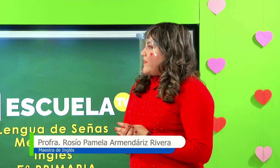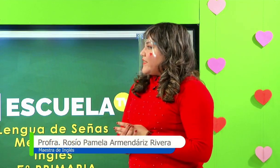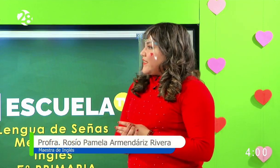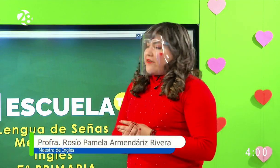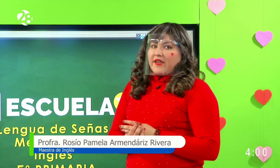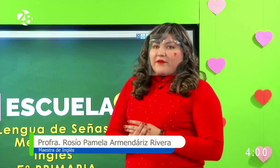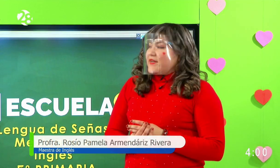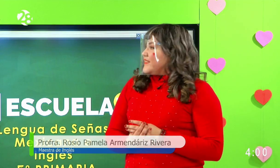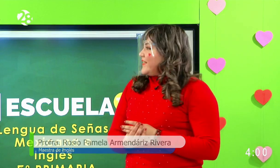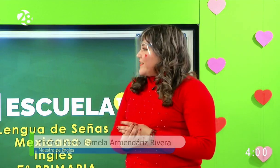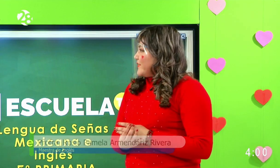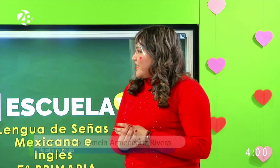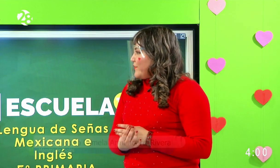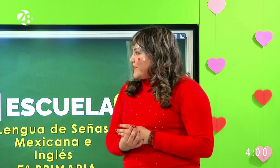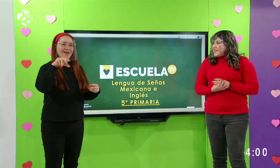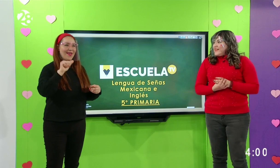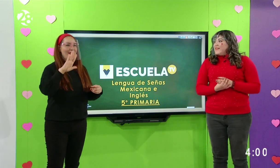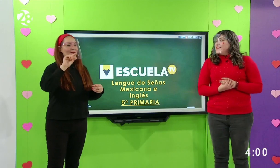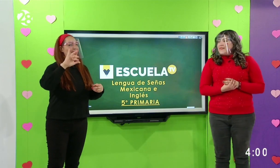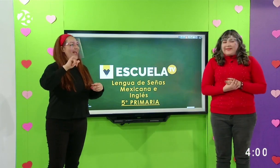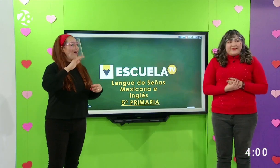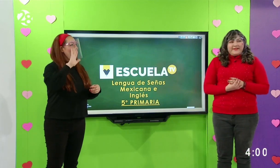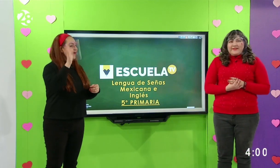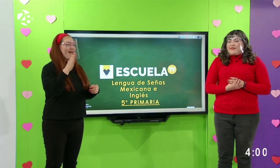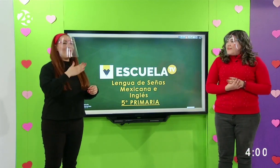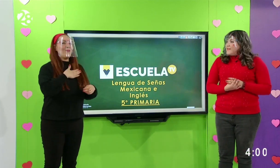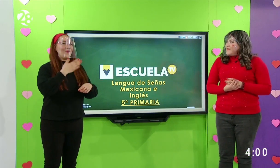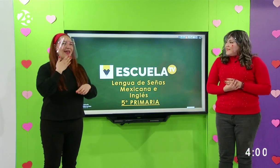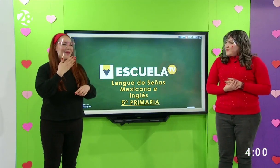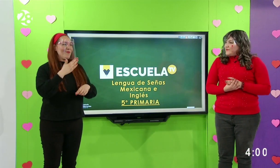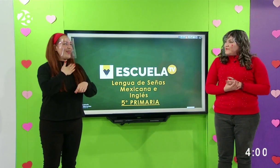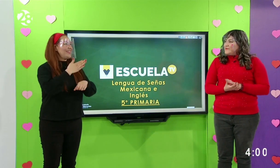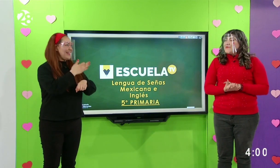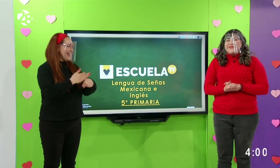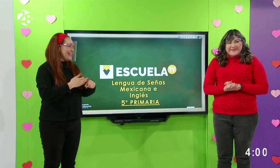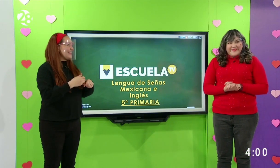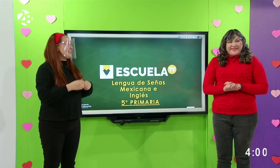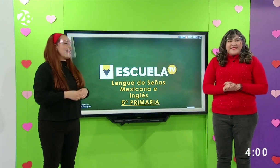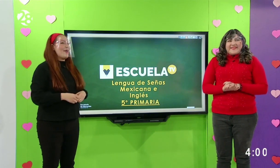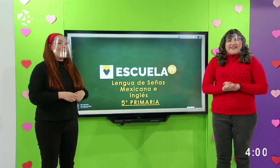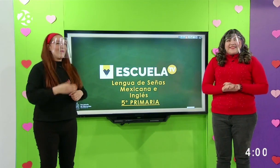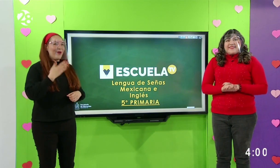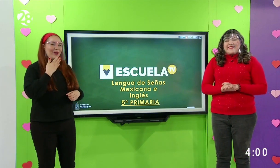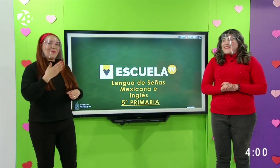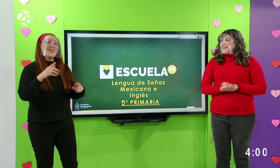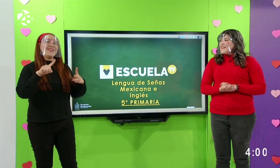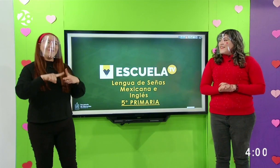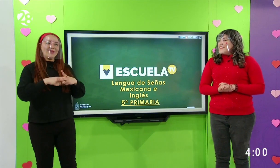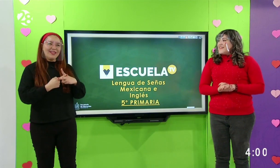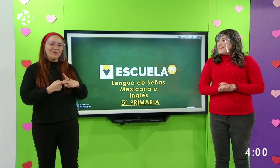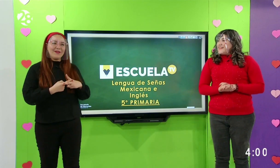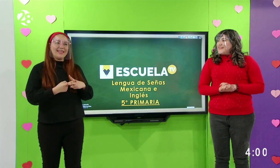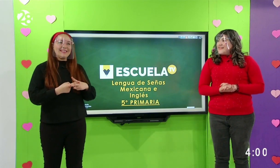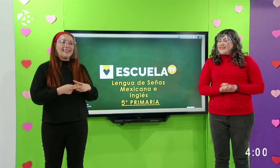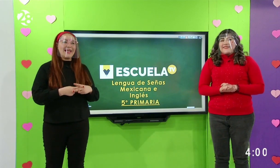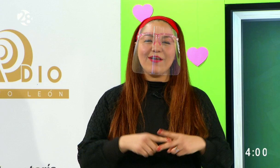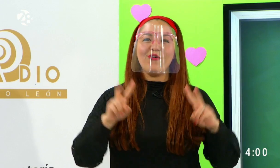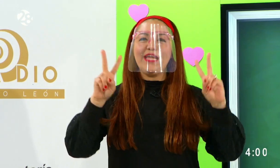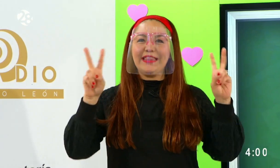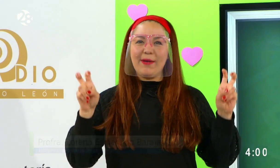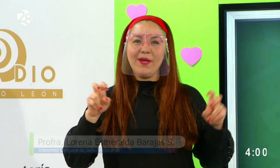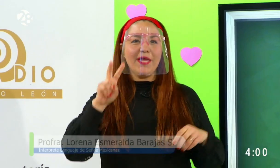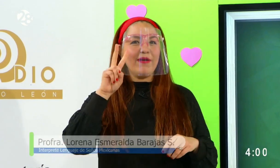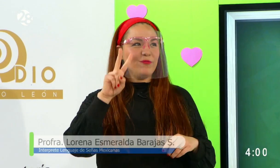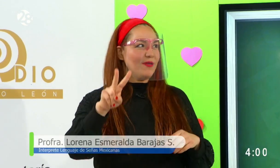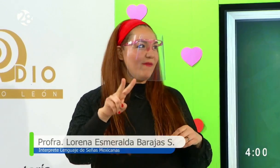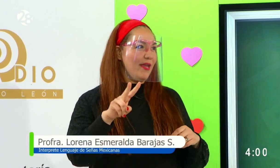aquí con la maestra Lorena. Buenas tardes, maestra, ¿cómo está? Hola, muy bien, buenas tardes. Bueno, pues ya estamos listos para iniciar con